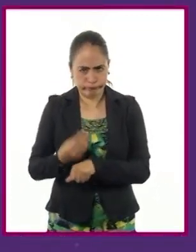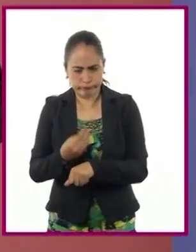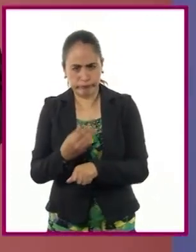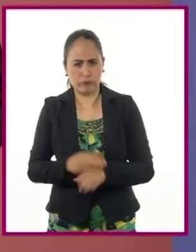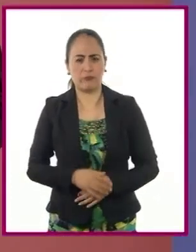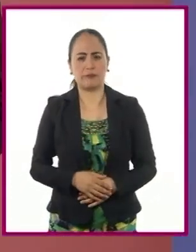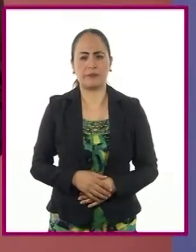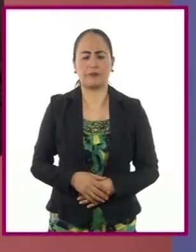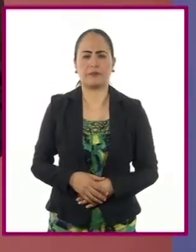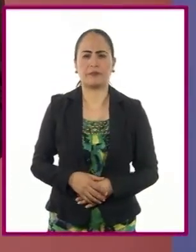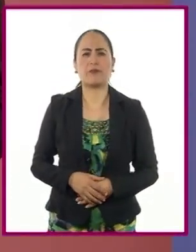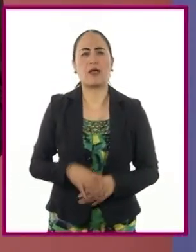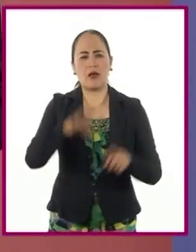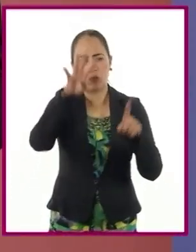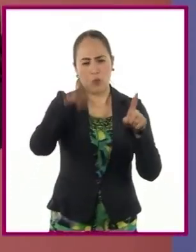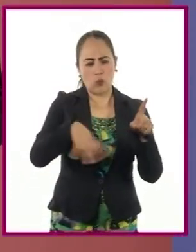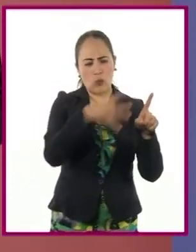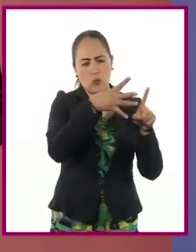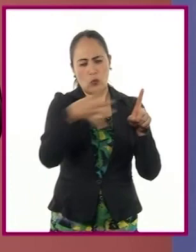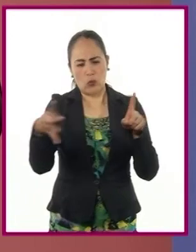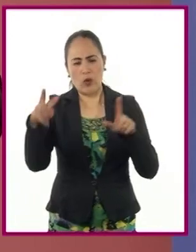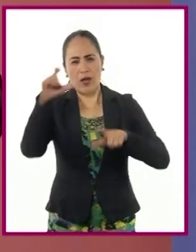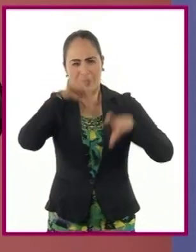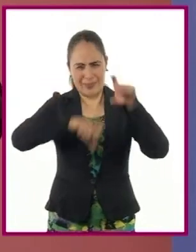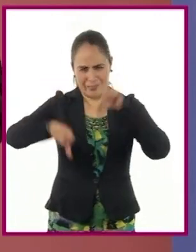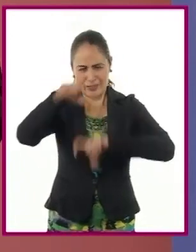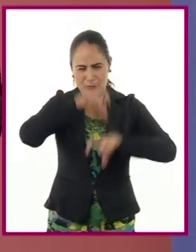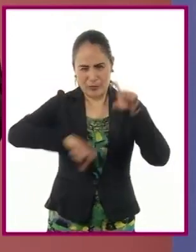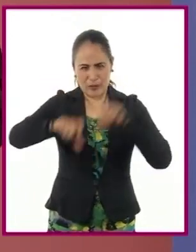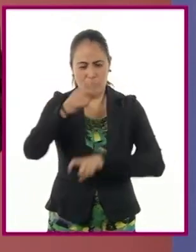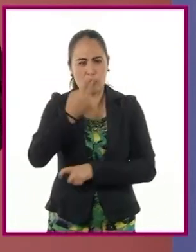Si analizamos la tabla periódica, podremos